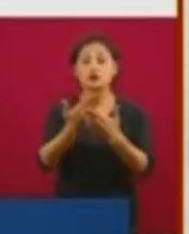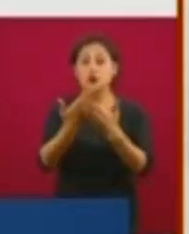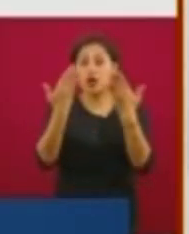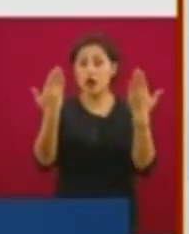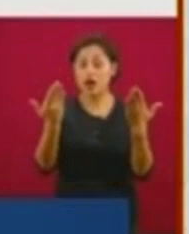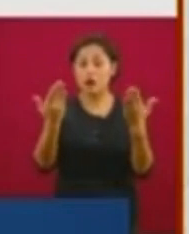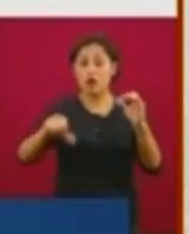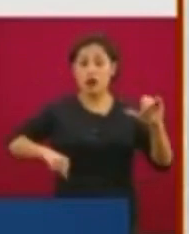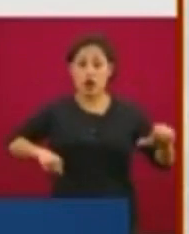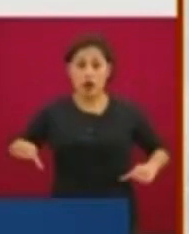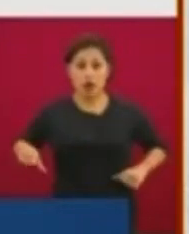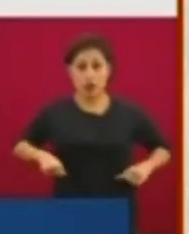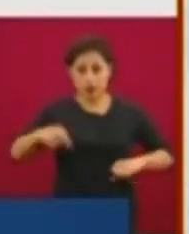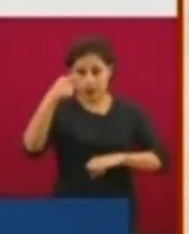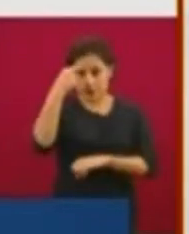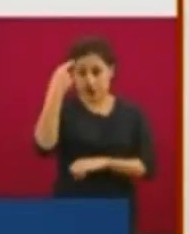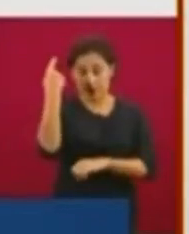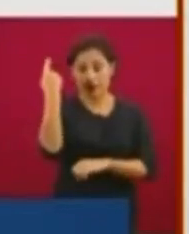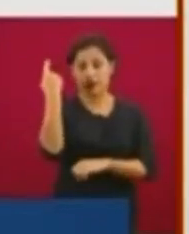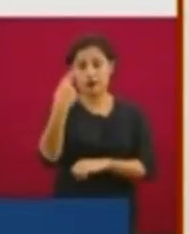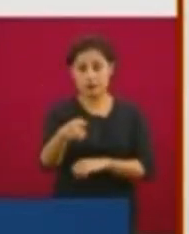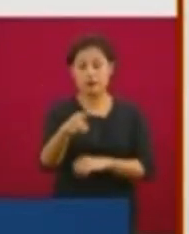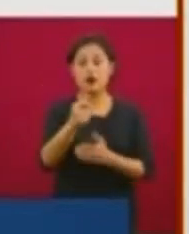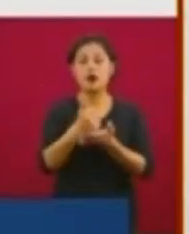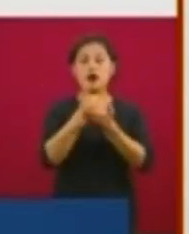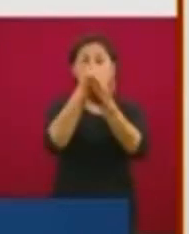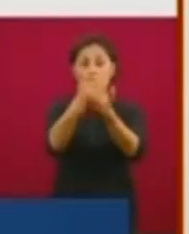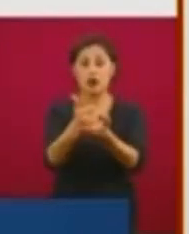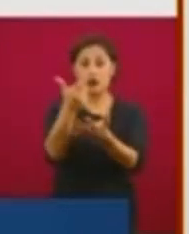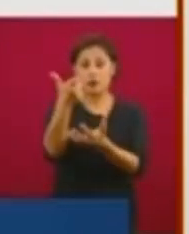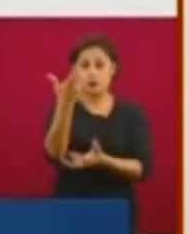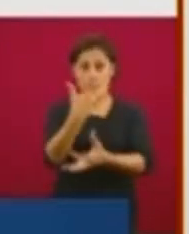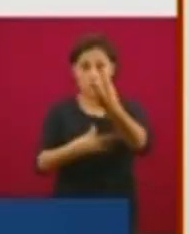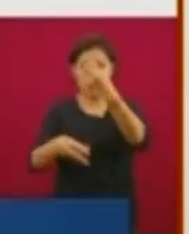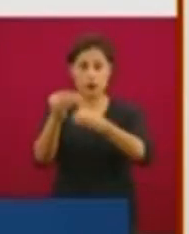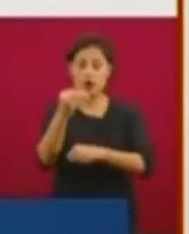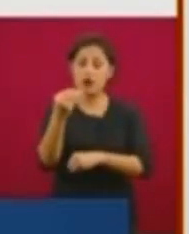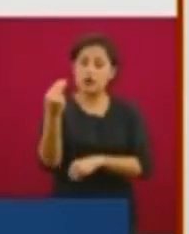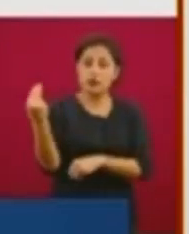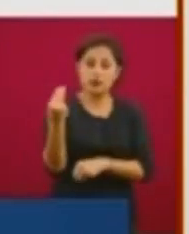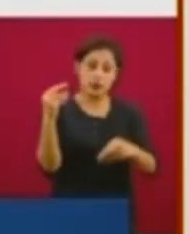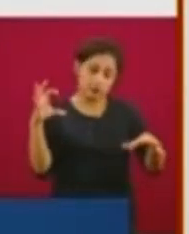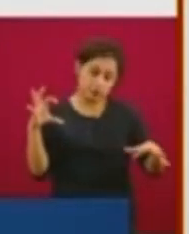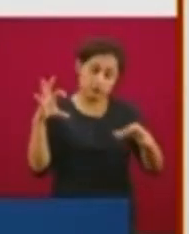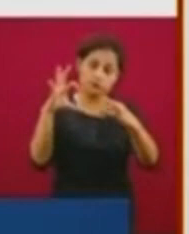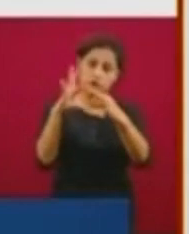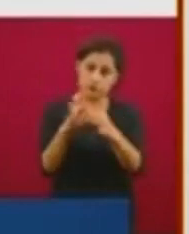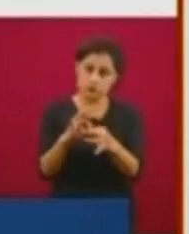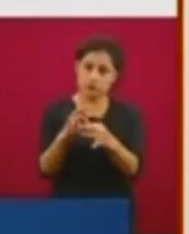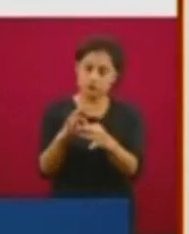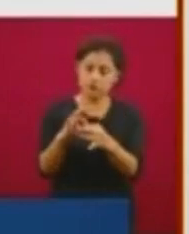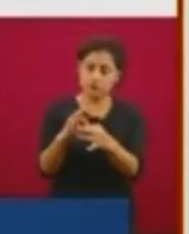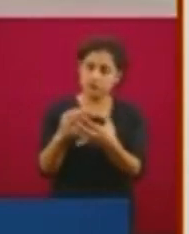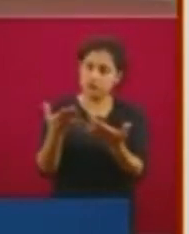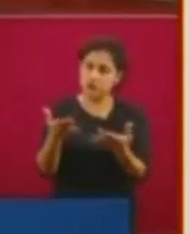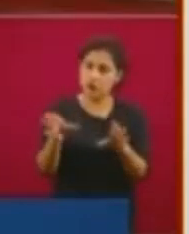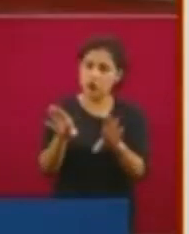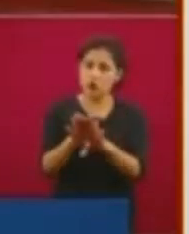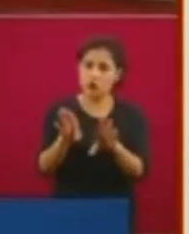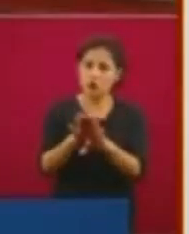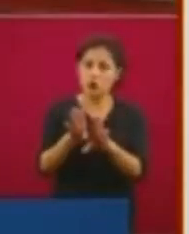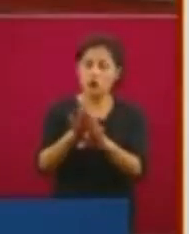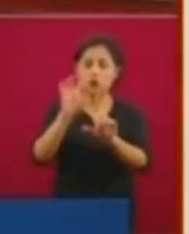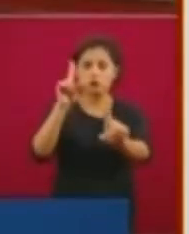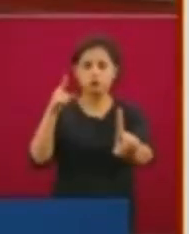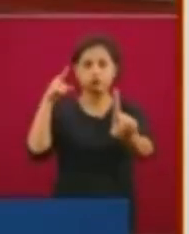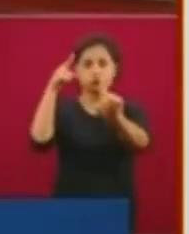arquitectos, urbanistas, sociólogos, esto pues es un buen momento de reflexión. En relación a esta comparativa entre Los Ángeles o Nueva York, mi punto